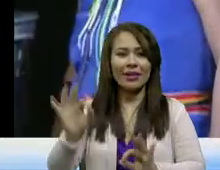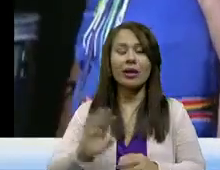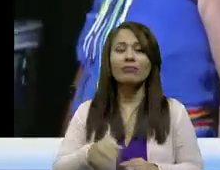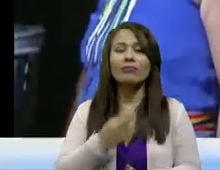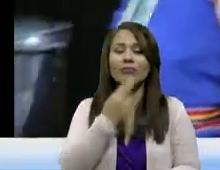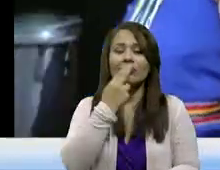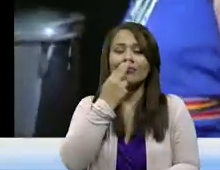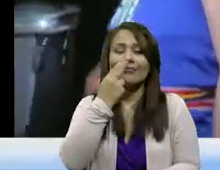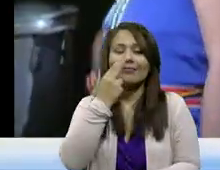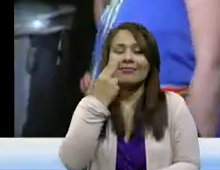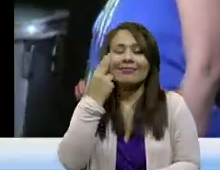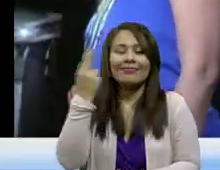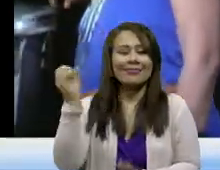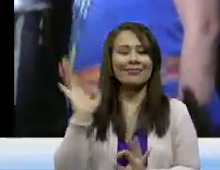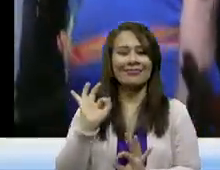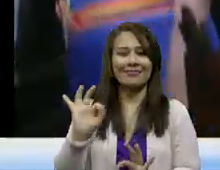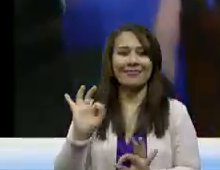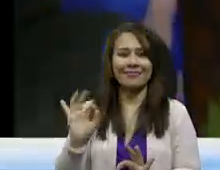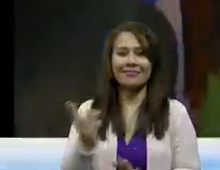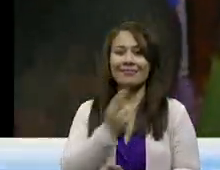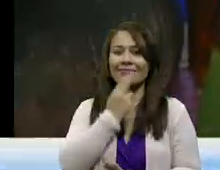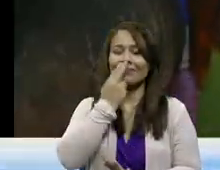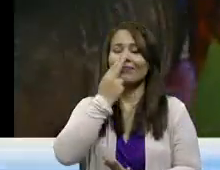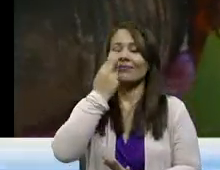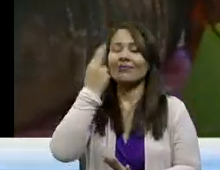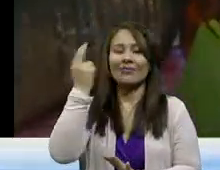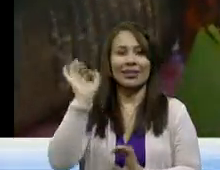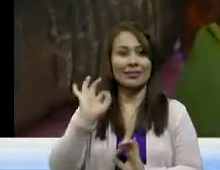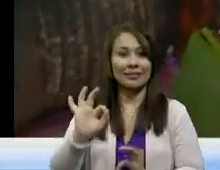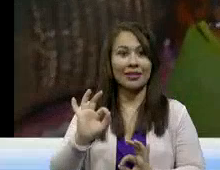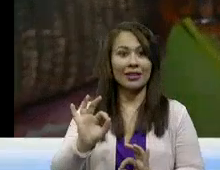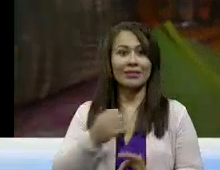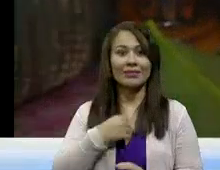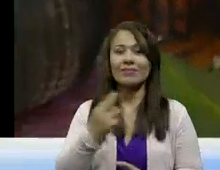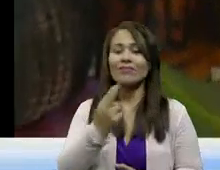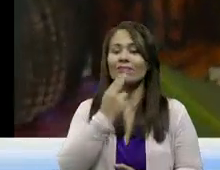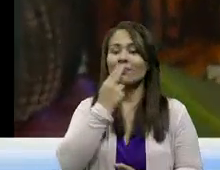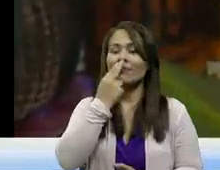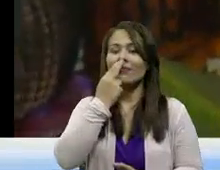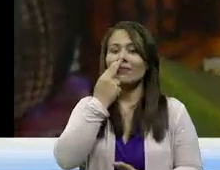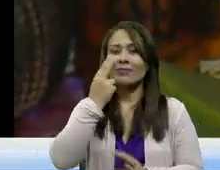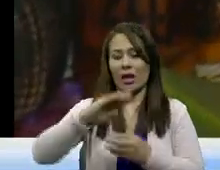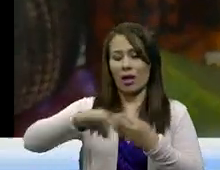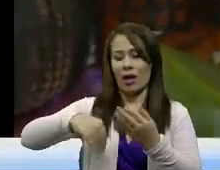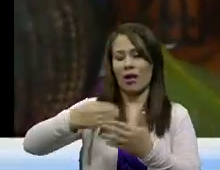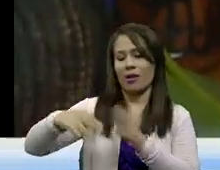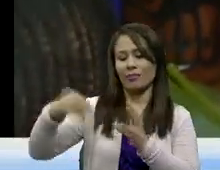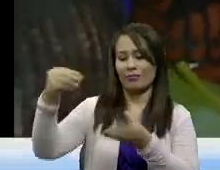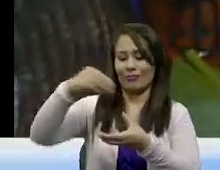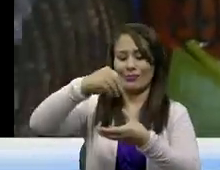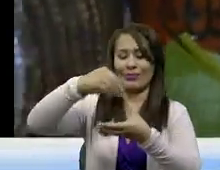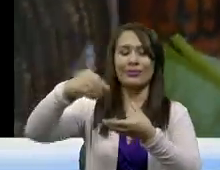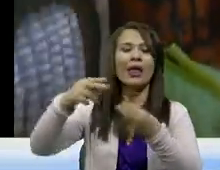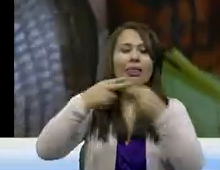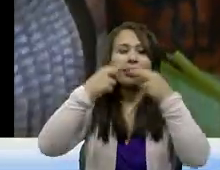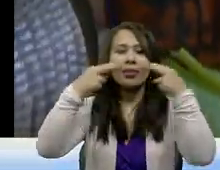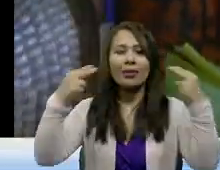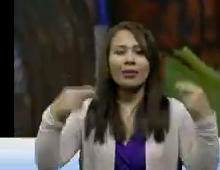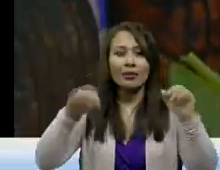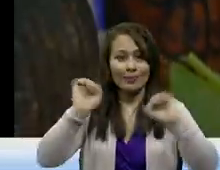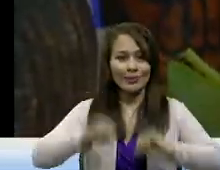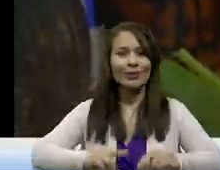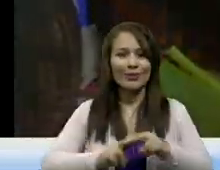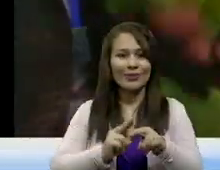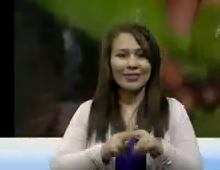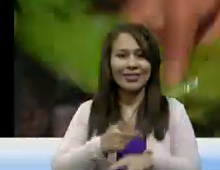un aroma exquisita. Ahora entiendo por qué el de la hoja, el de los condimentos naturales que ustedes